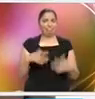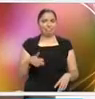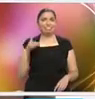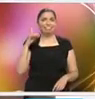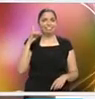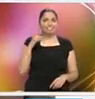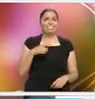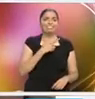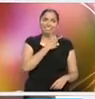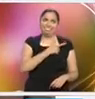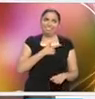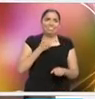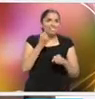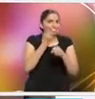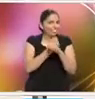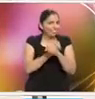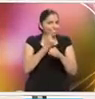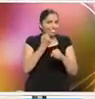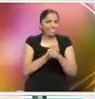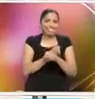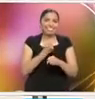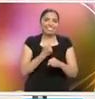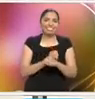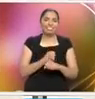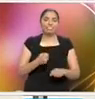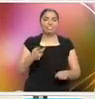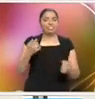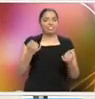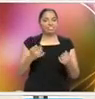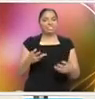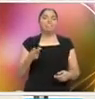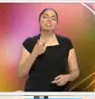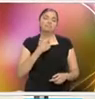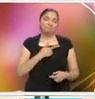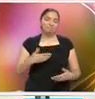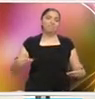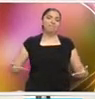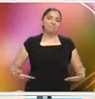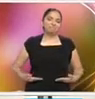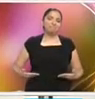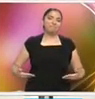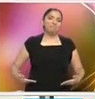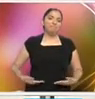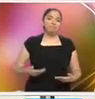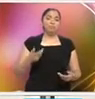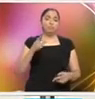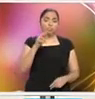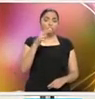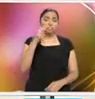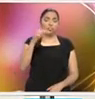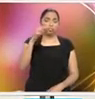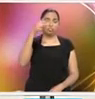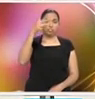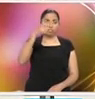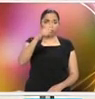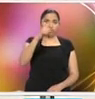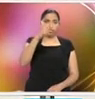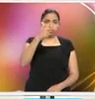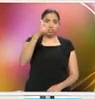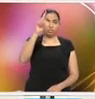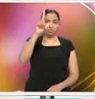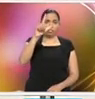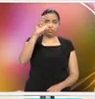de la sangriento él, sí. Fue también empresario teatral y muchas de sus obras se estrenaron en el Teatro El Globo, un teatro que construyó con